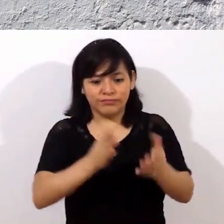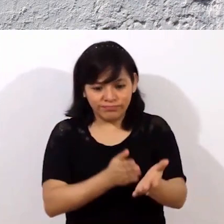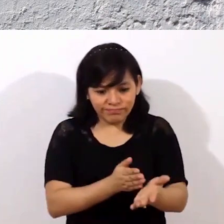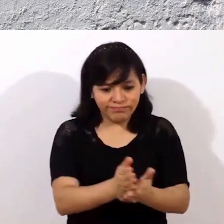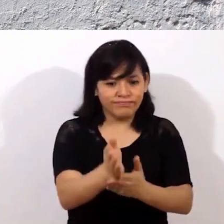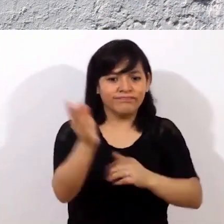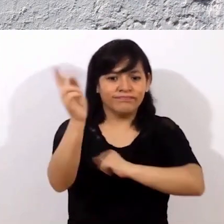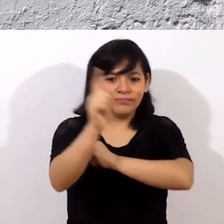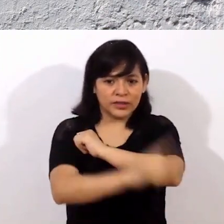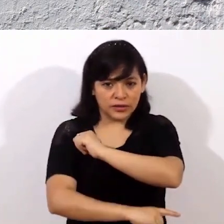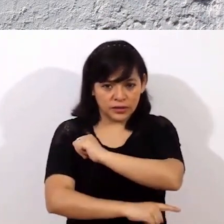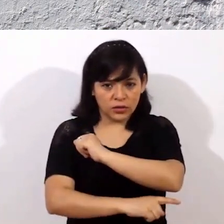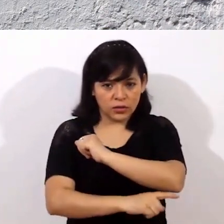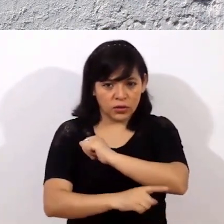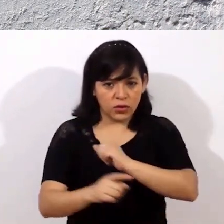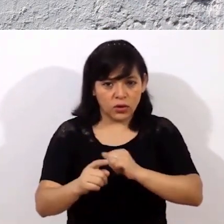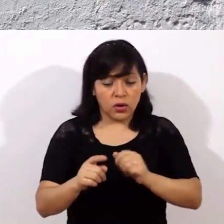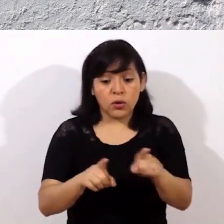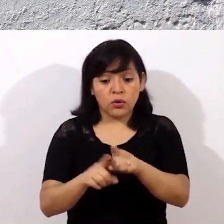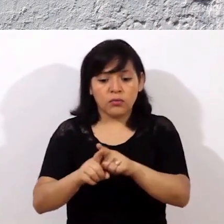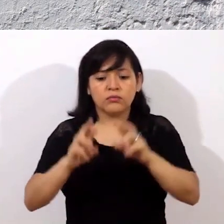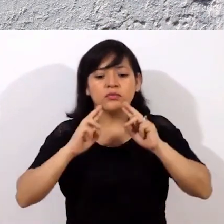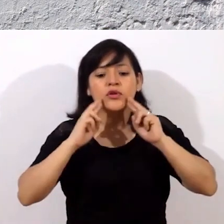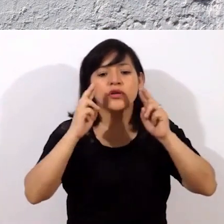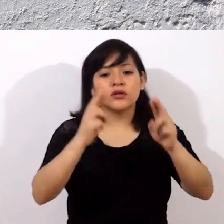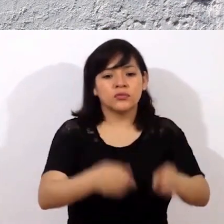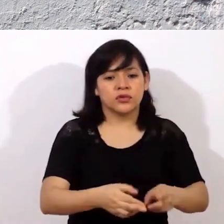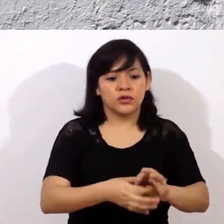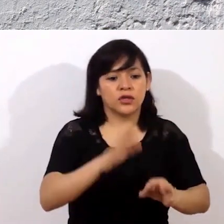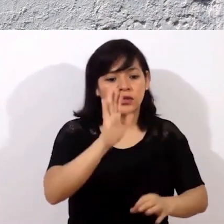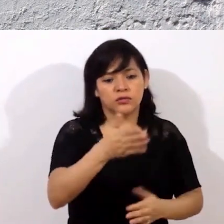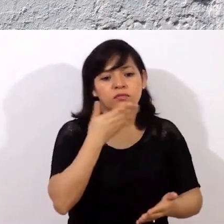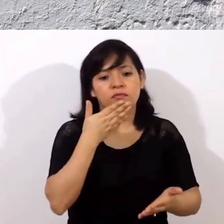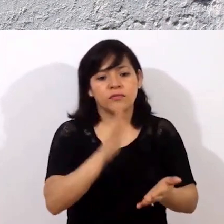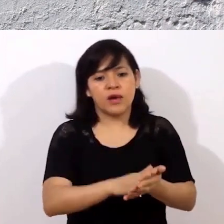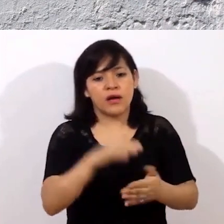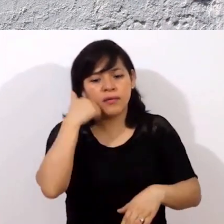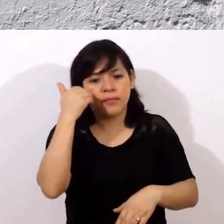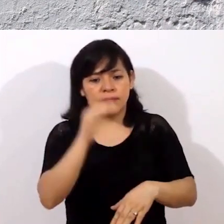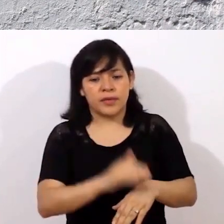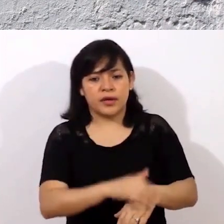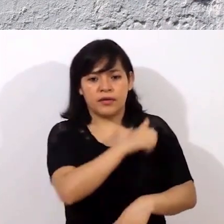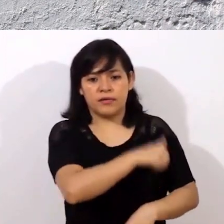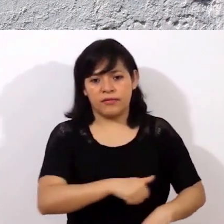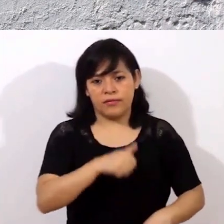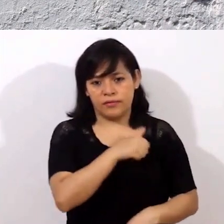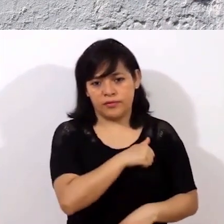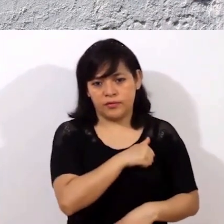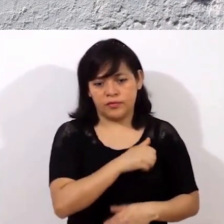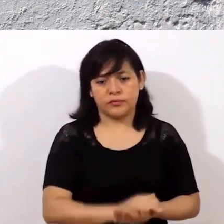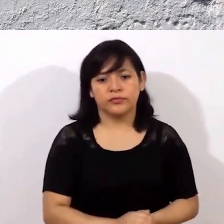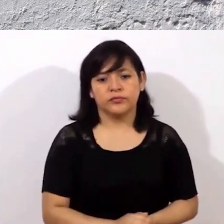la violencia, todo lo que va a suceder a Israel es porque ha abandonado al Señor y se ha ido tras